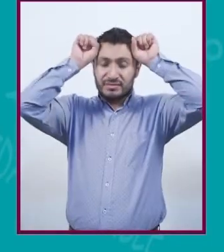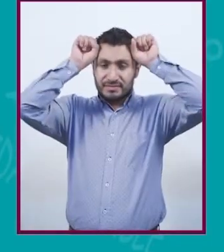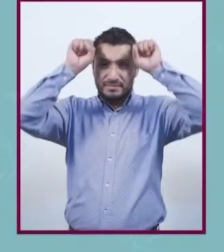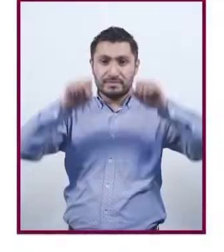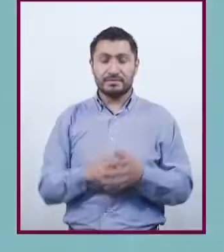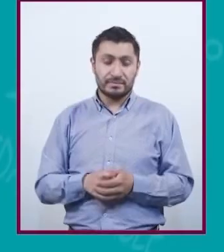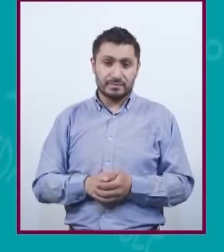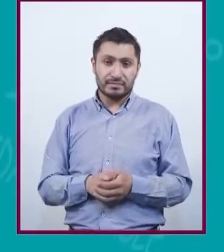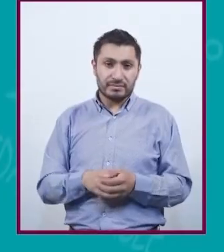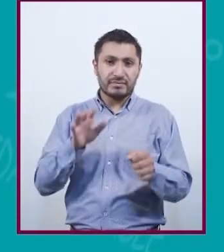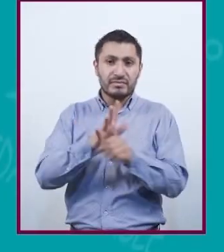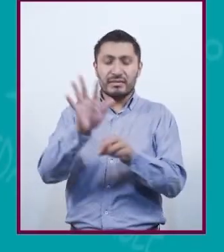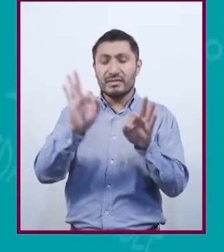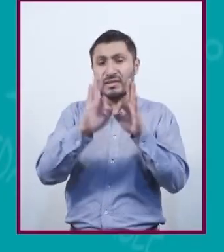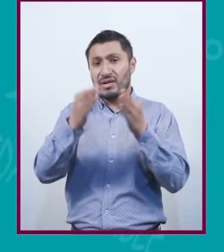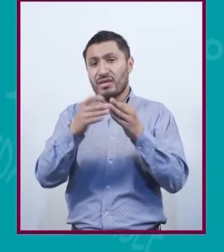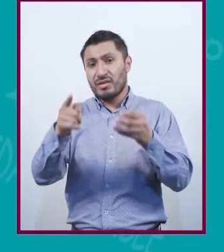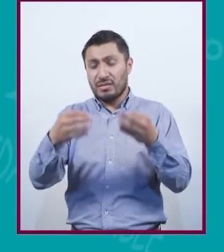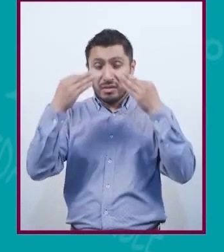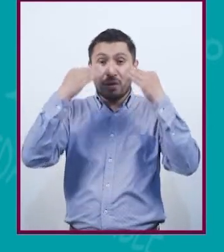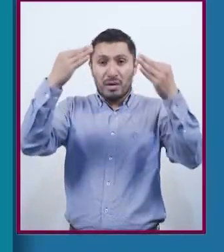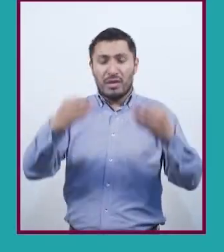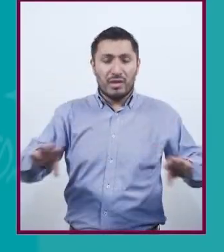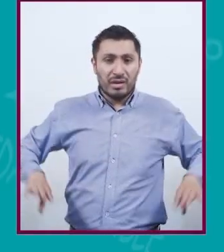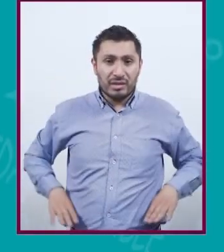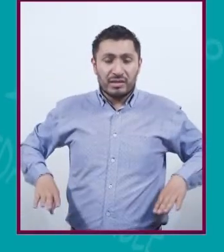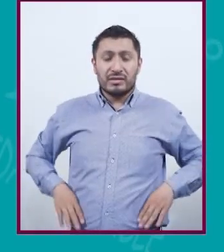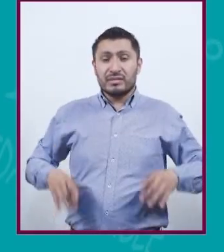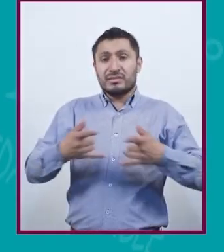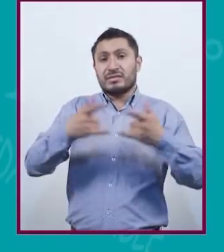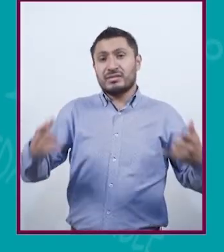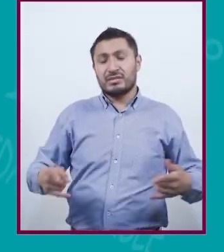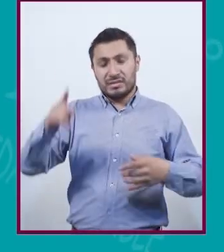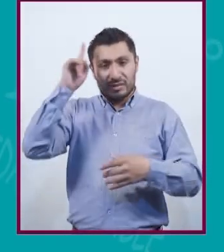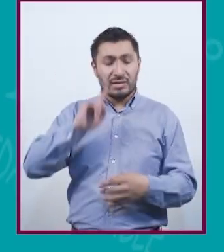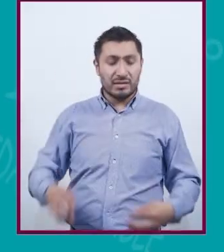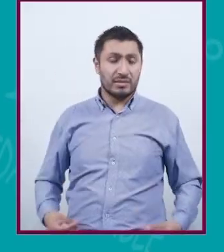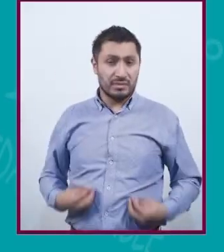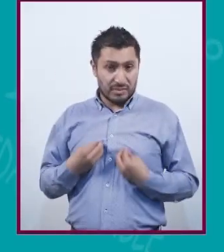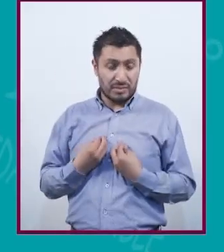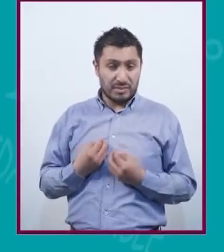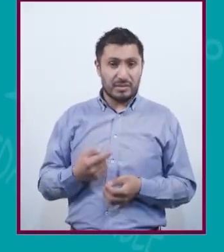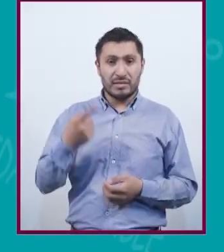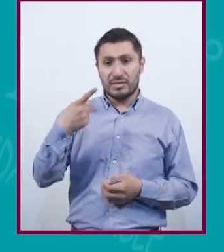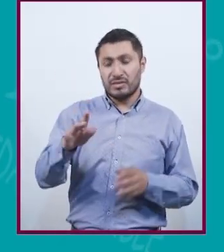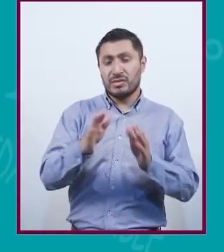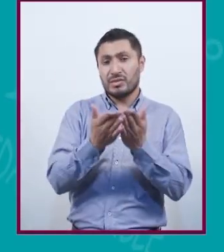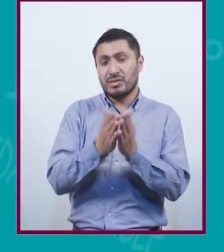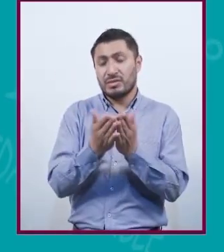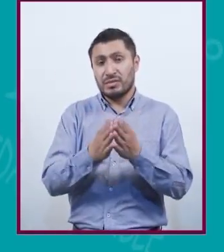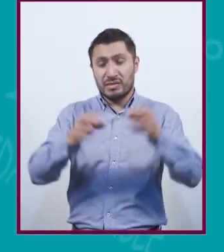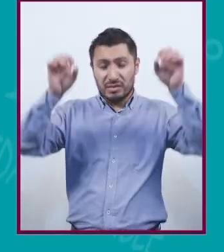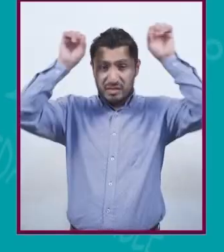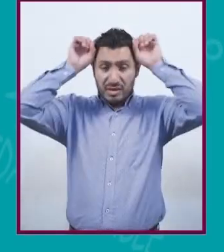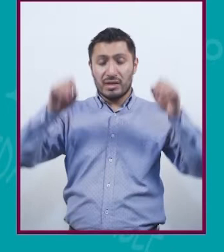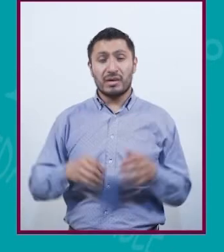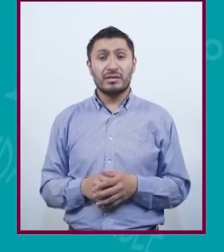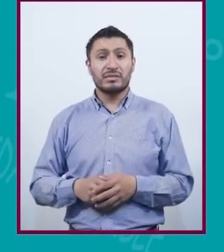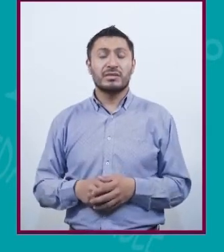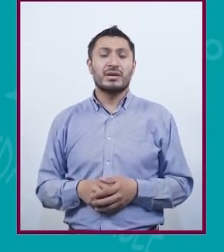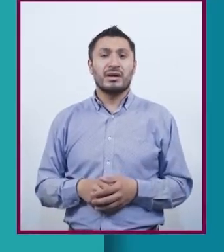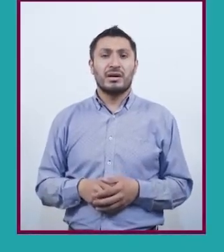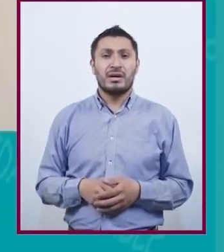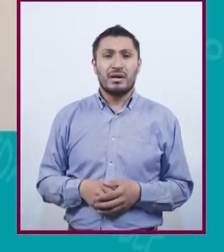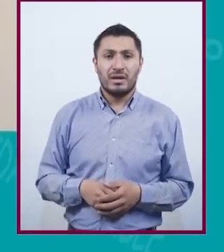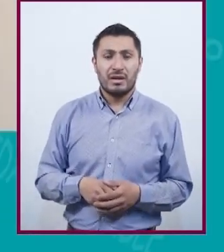por supuesto en Frankenstein. ¿De qué manera pueden notarse algunos aspectos biográficos de Mary Shelley en su novela